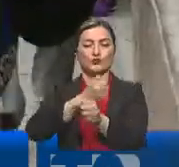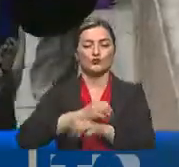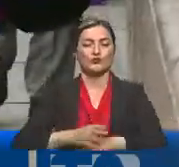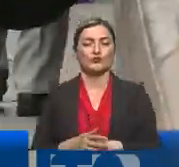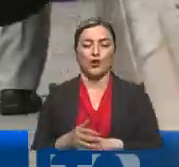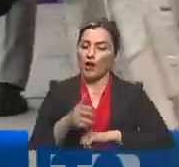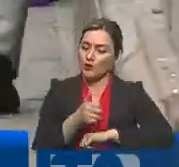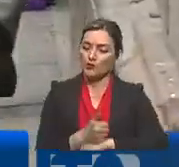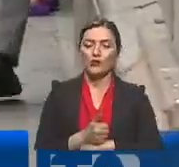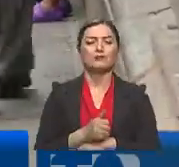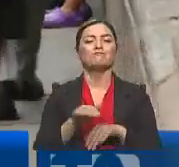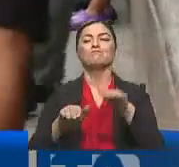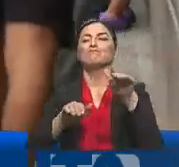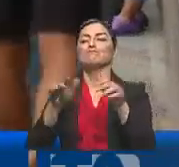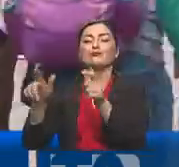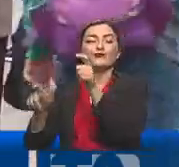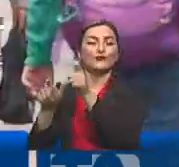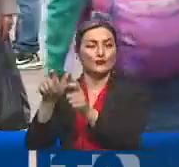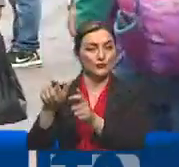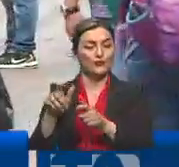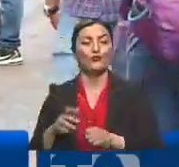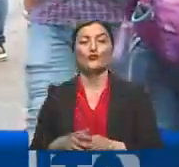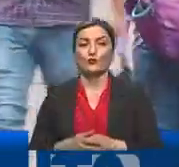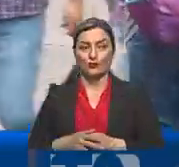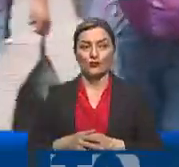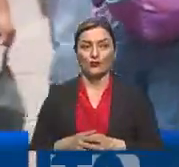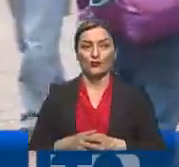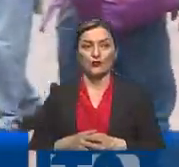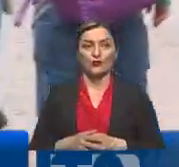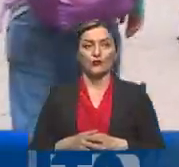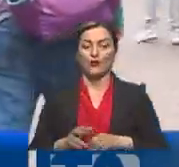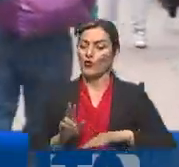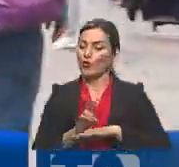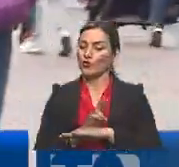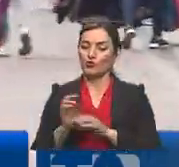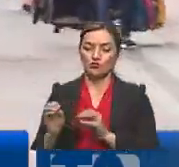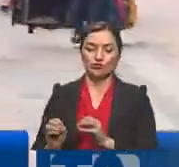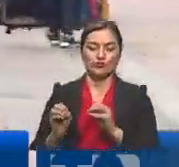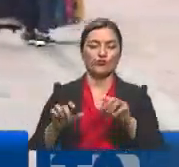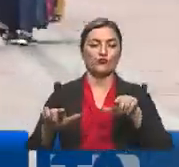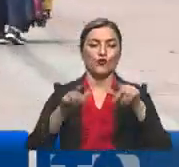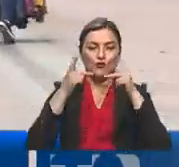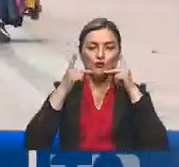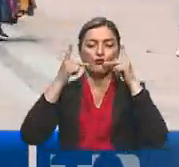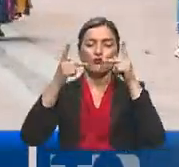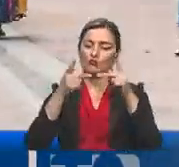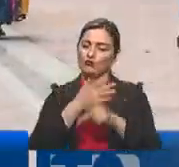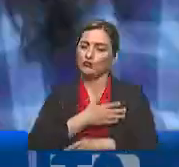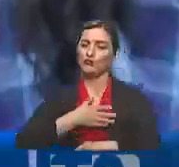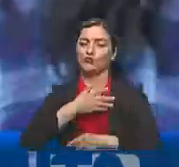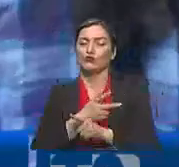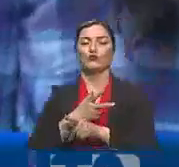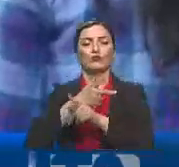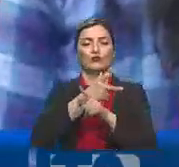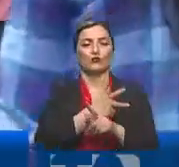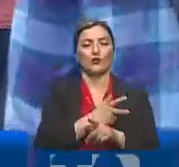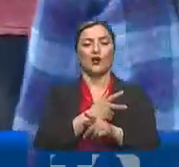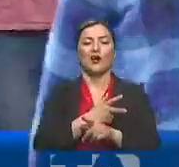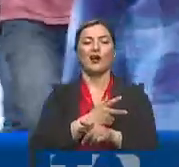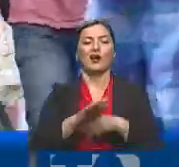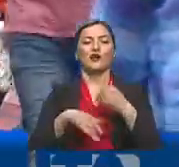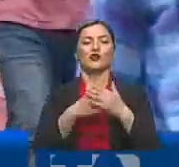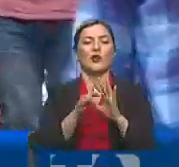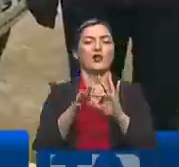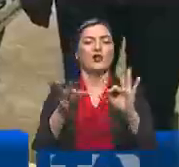autoridades hacen un llamado a la ciudadanía para llevar un correcto uso y orden del espacio público para cuidar el ornato y la